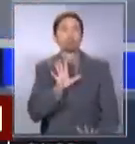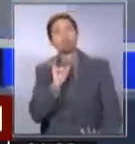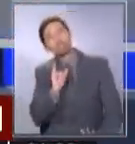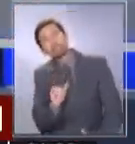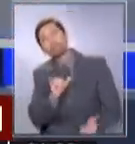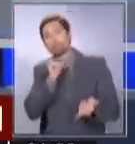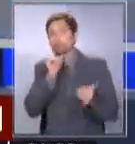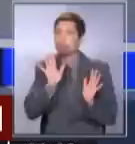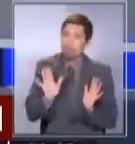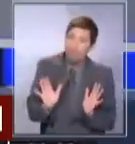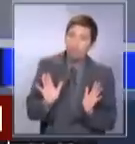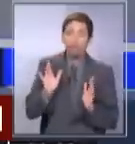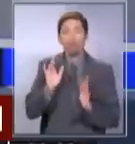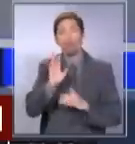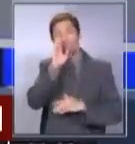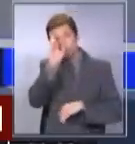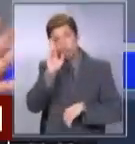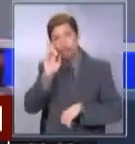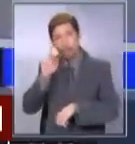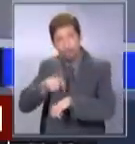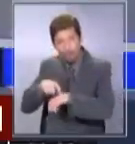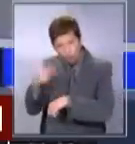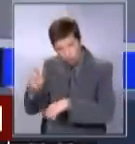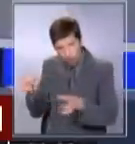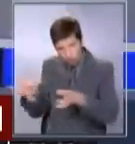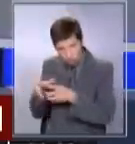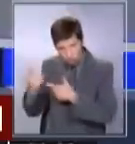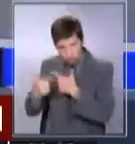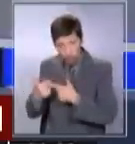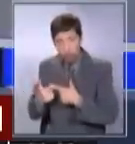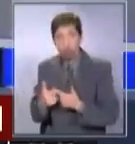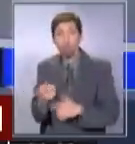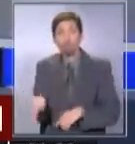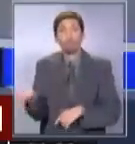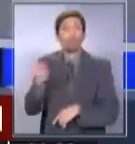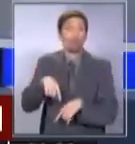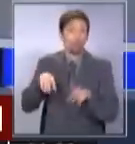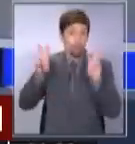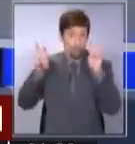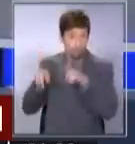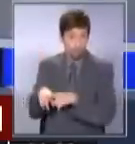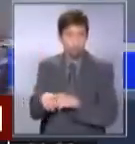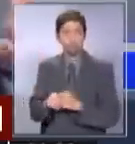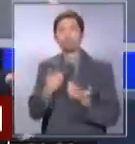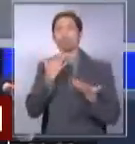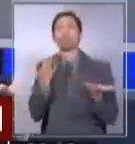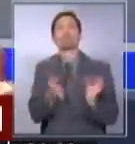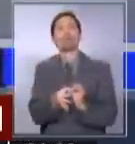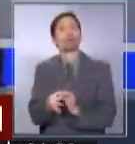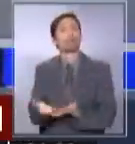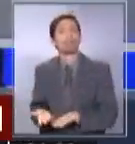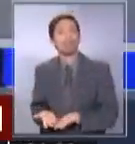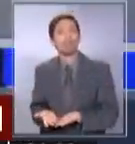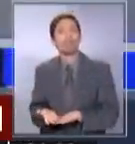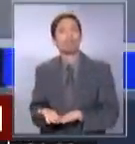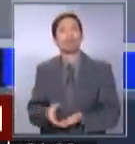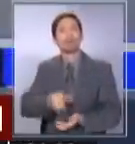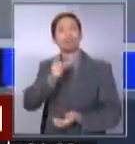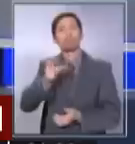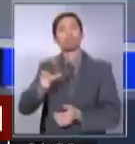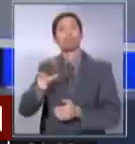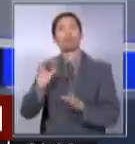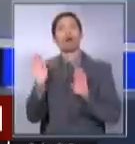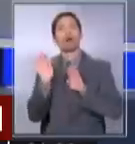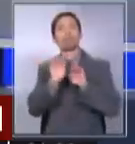respetar los tiempos del partido pero volvamos a eso por qué la gente eventualmente debería votar por Felipe